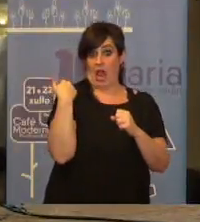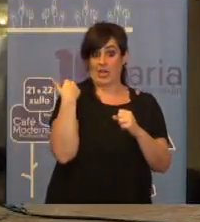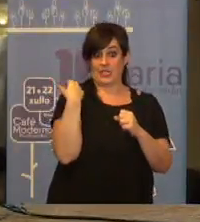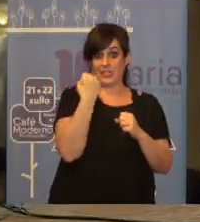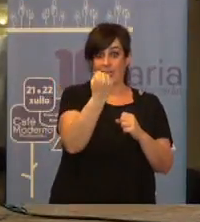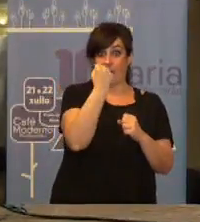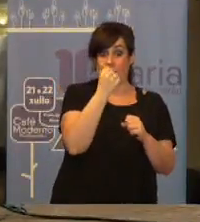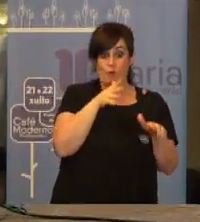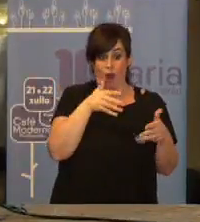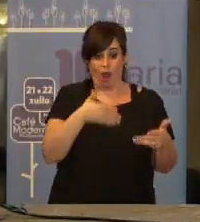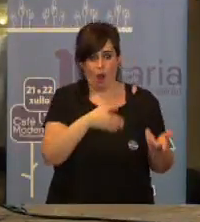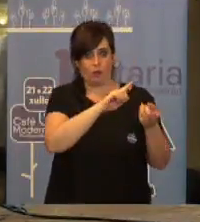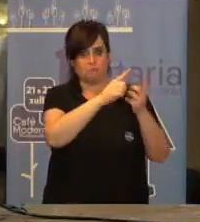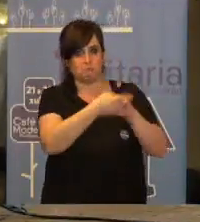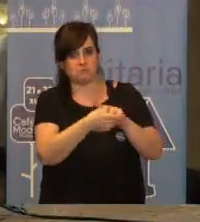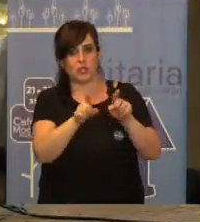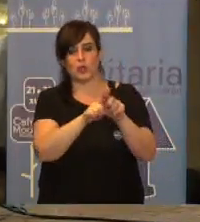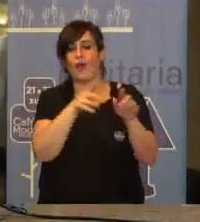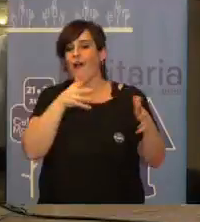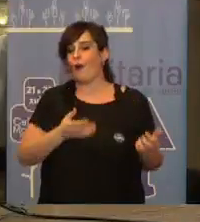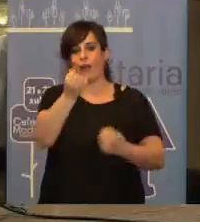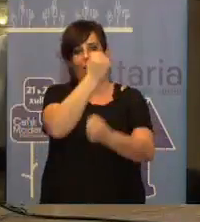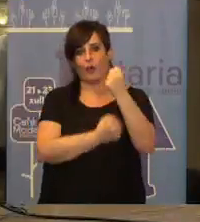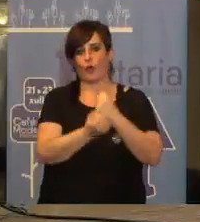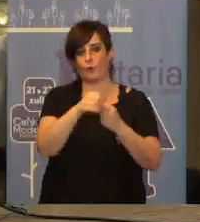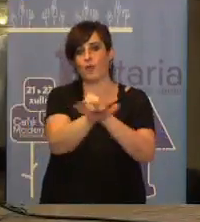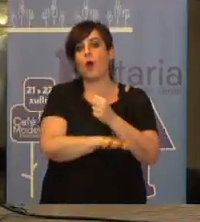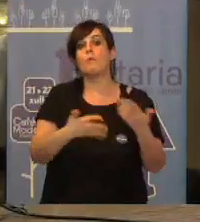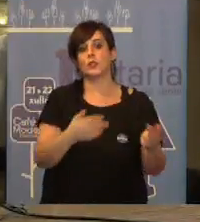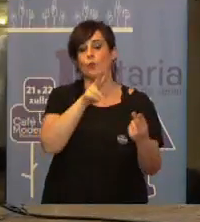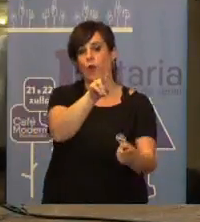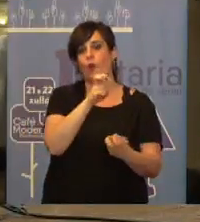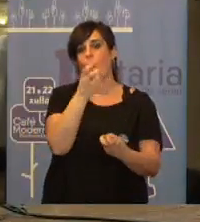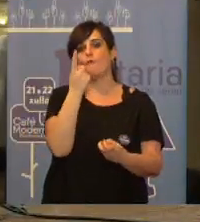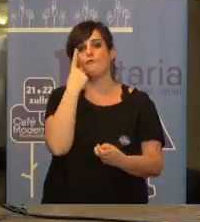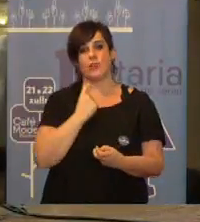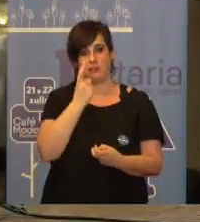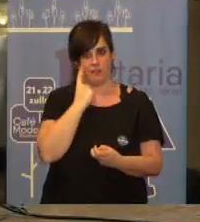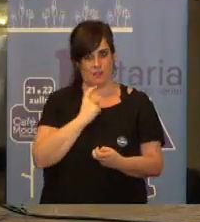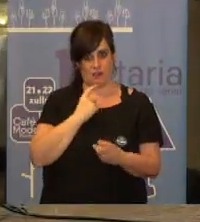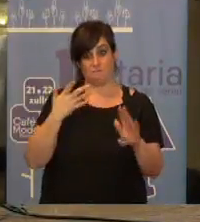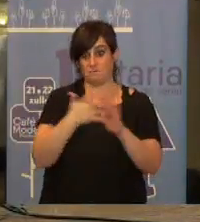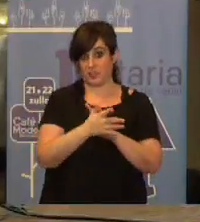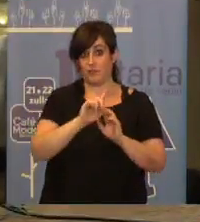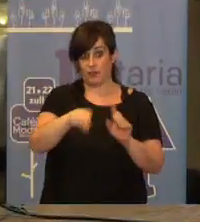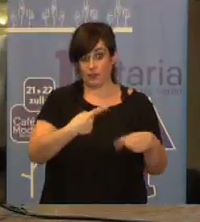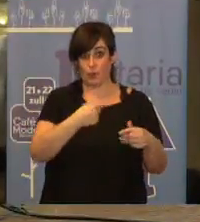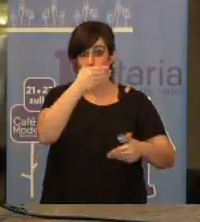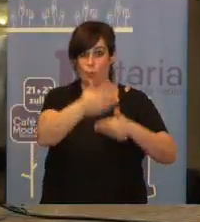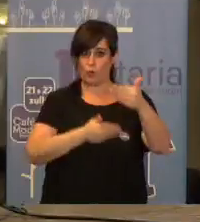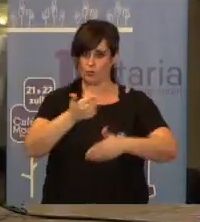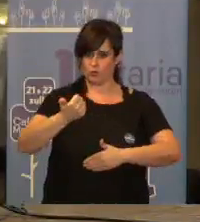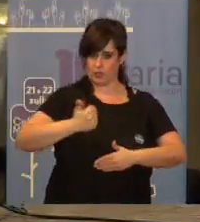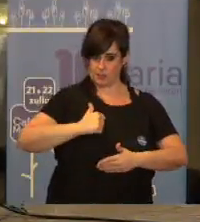é fundamentalmente unha economía financiera e, polo tanto, todo o proceso especulativo de burbullas que